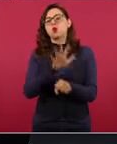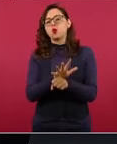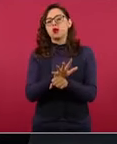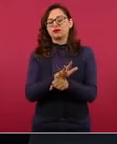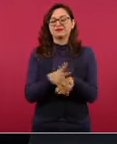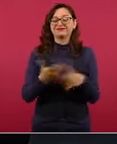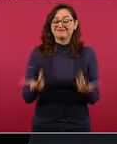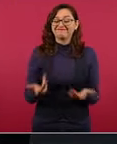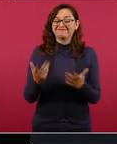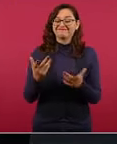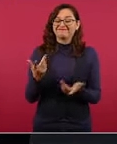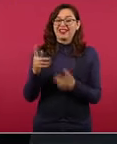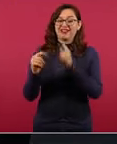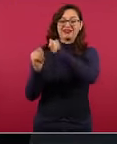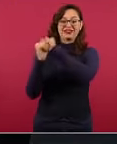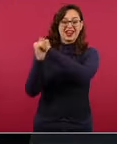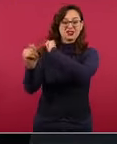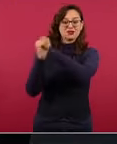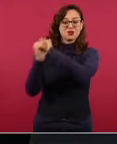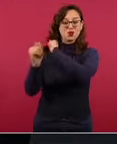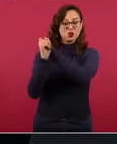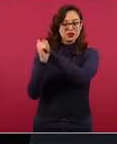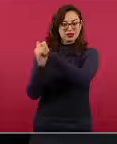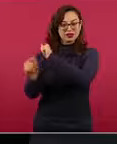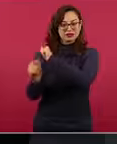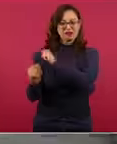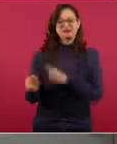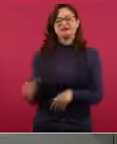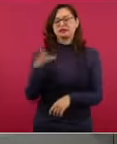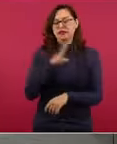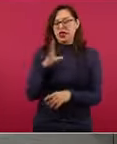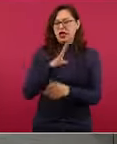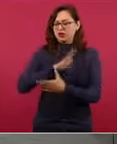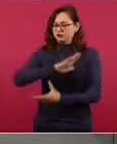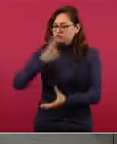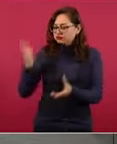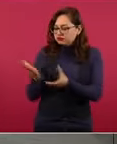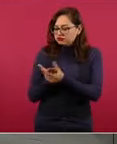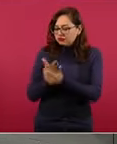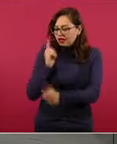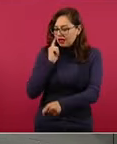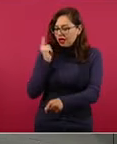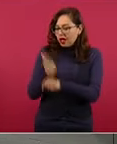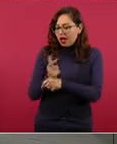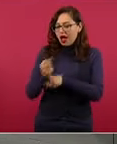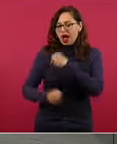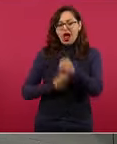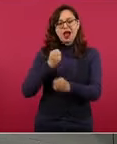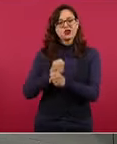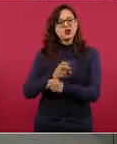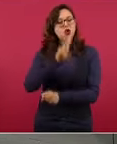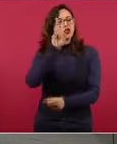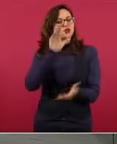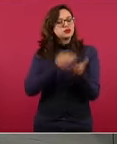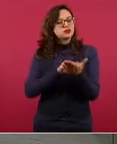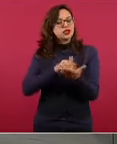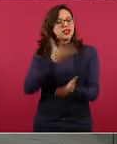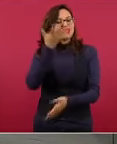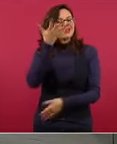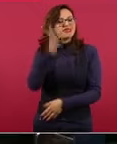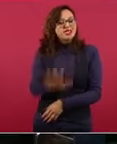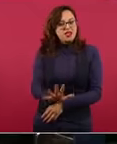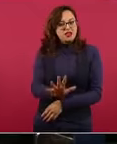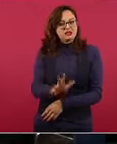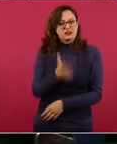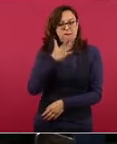comunicaciones y trasportes hay un expediente de 2010 al que contralínea puesto ha tenido acceso un